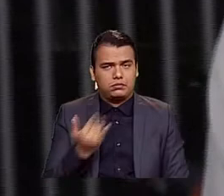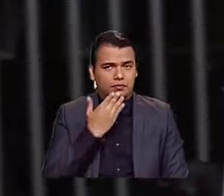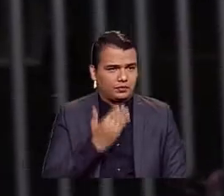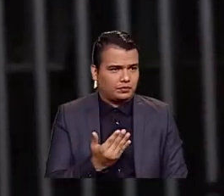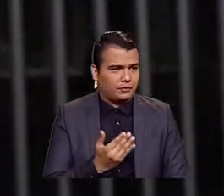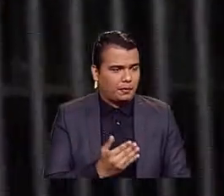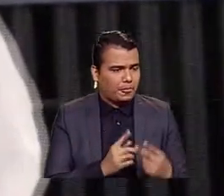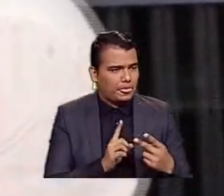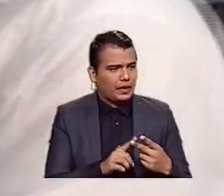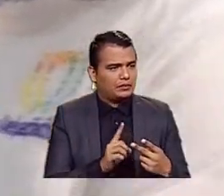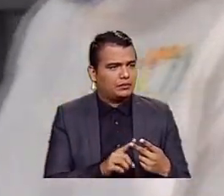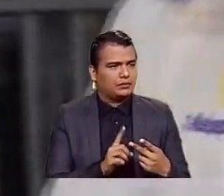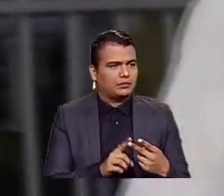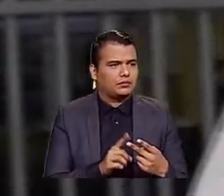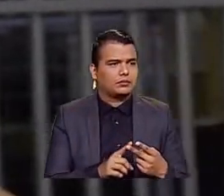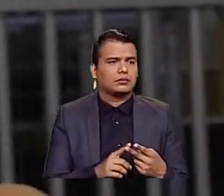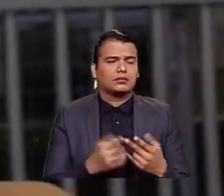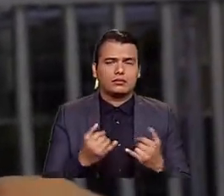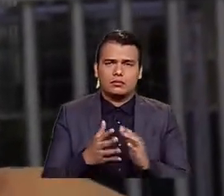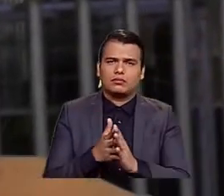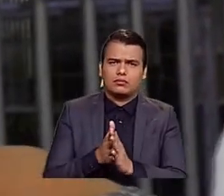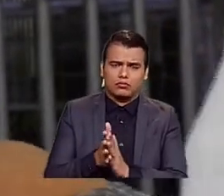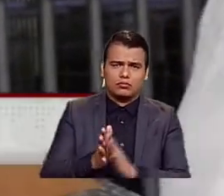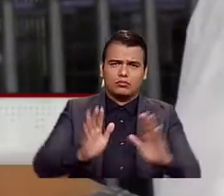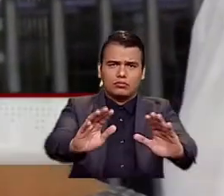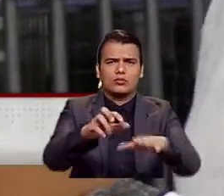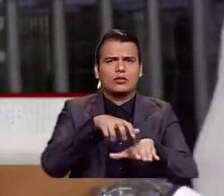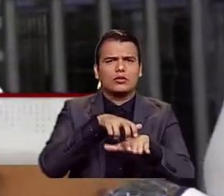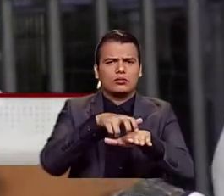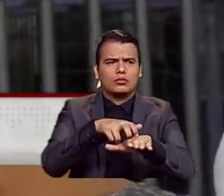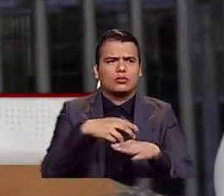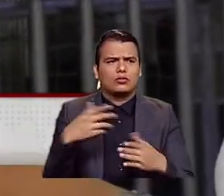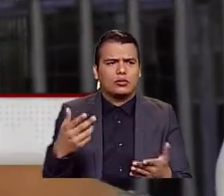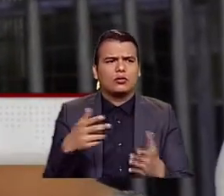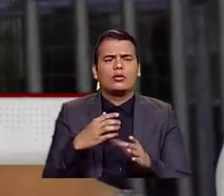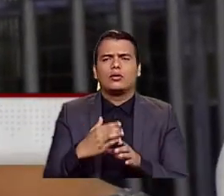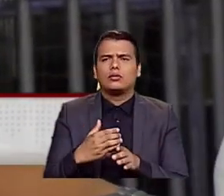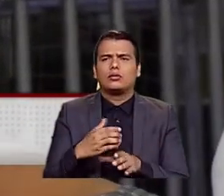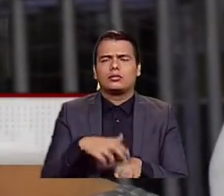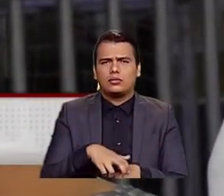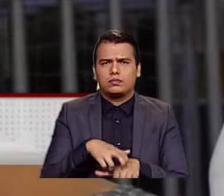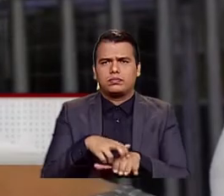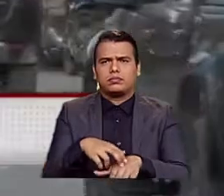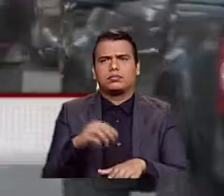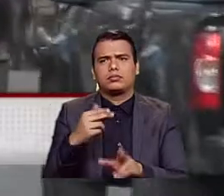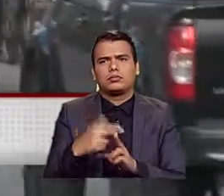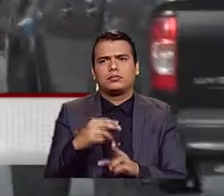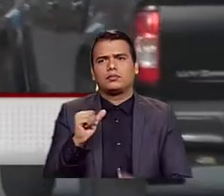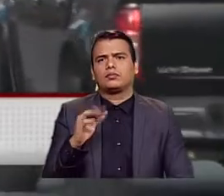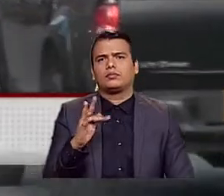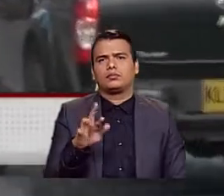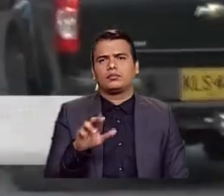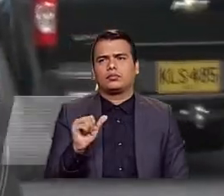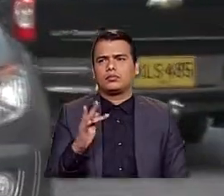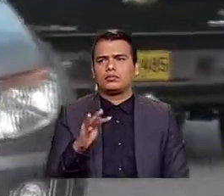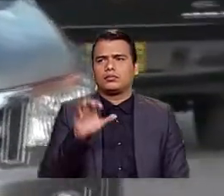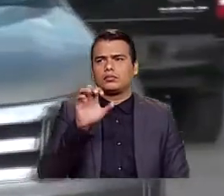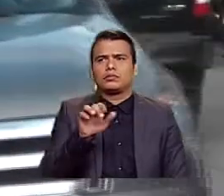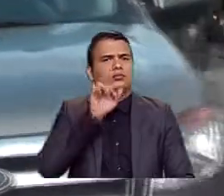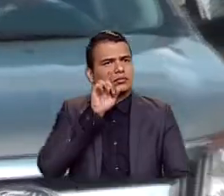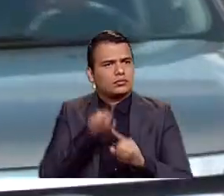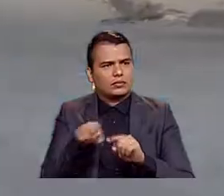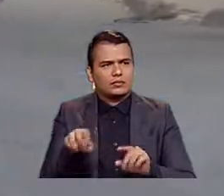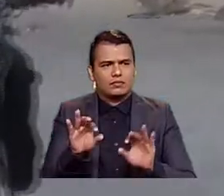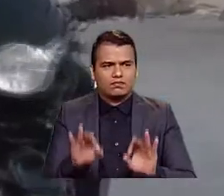Wander. Movilidad, hemos dicho una cosa muy clara y sencilla: transatrato como el sistema de transporte público que le recupera, que le devuelve la